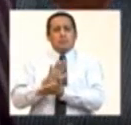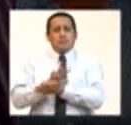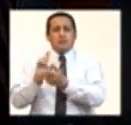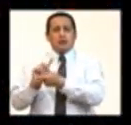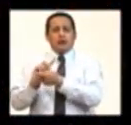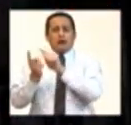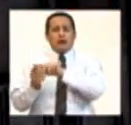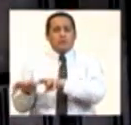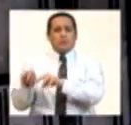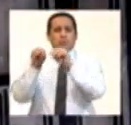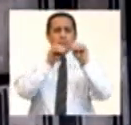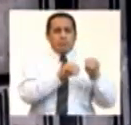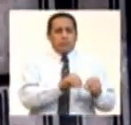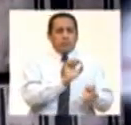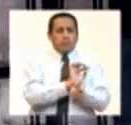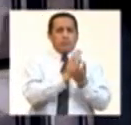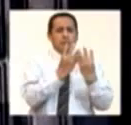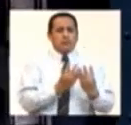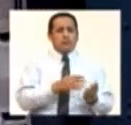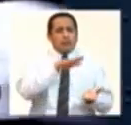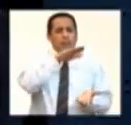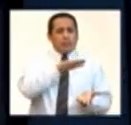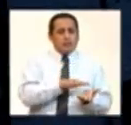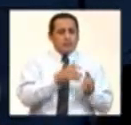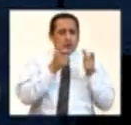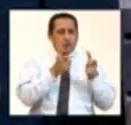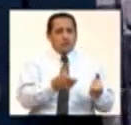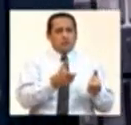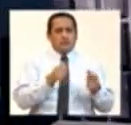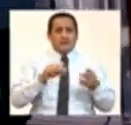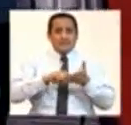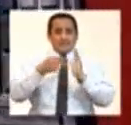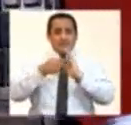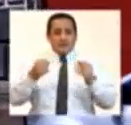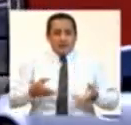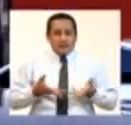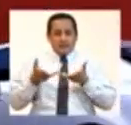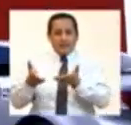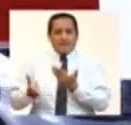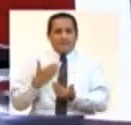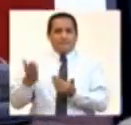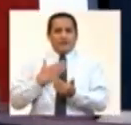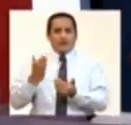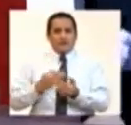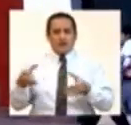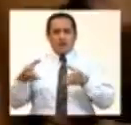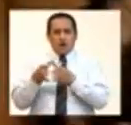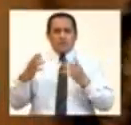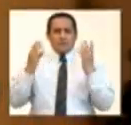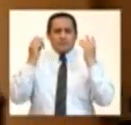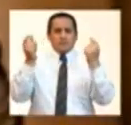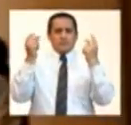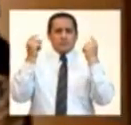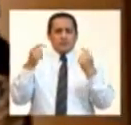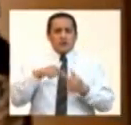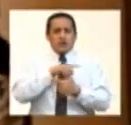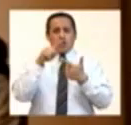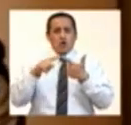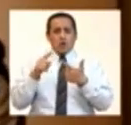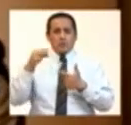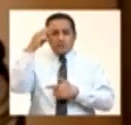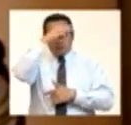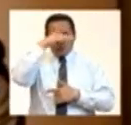en ese sentido. Decisión que de haber prosperado les dejaba un camino legal expedito a Abimael Guzmán y